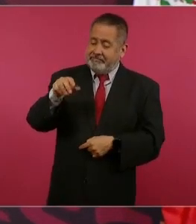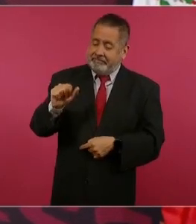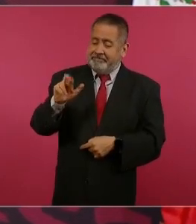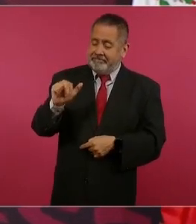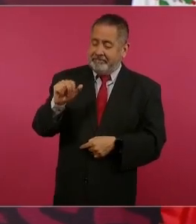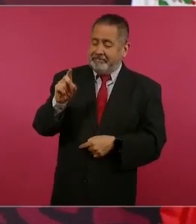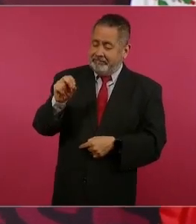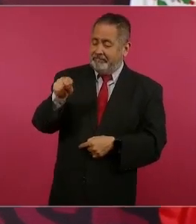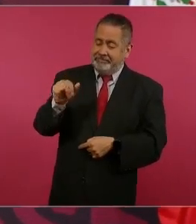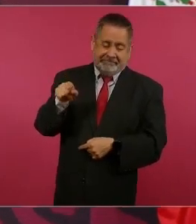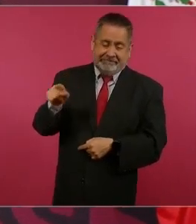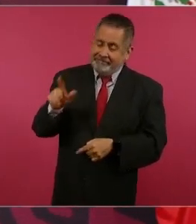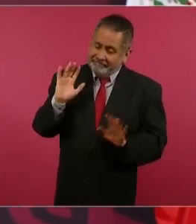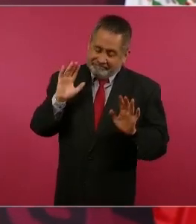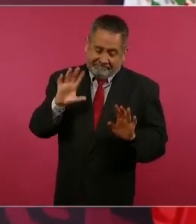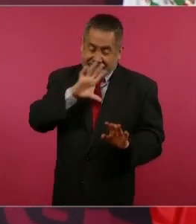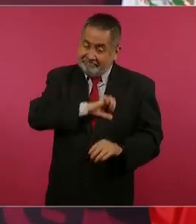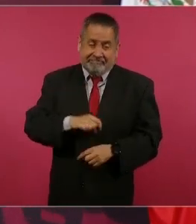Y